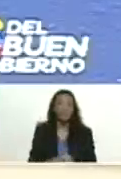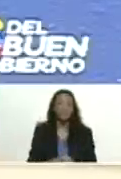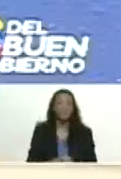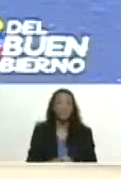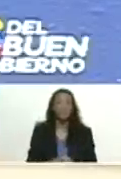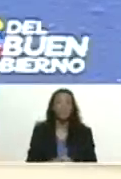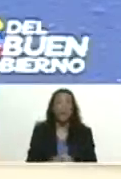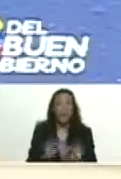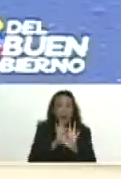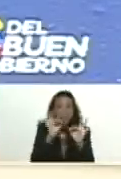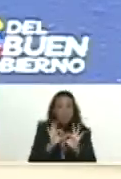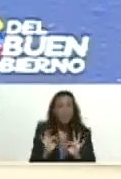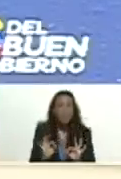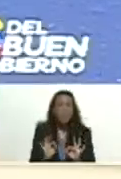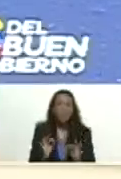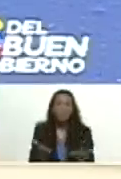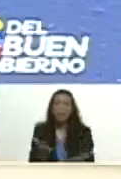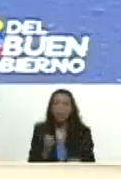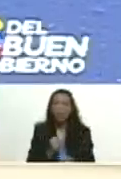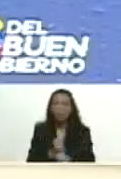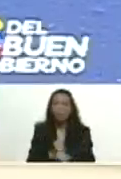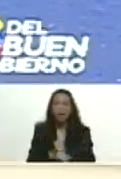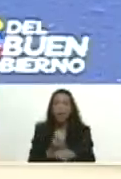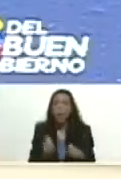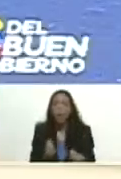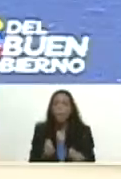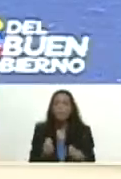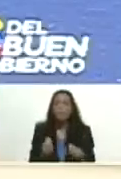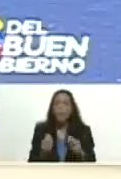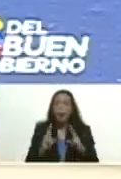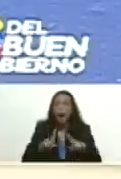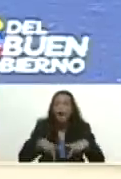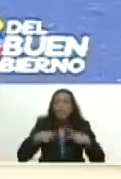Y esos mecanismos deben cada vez